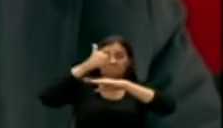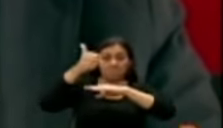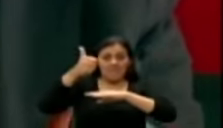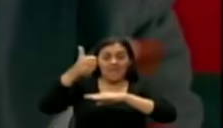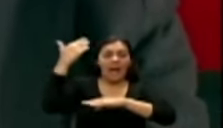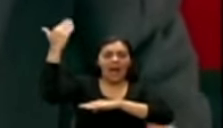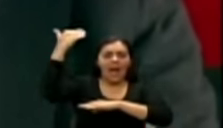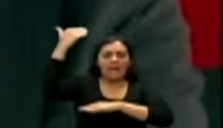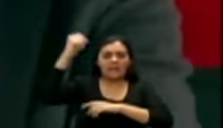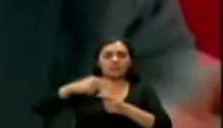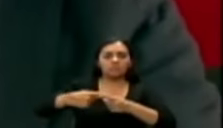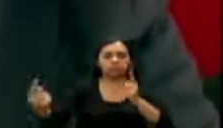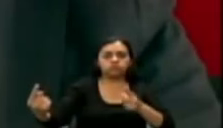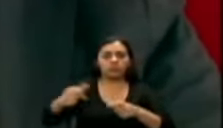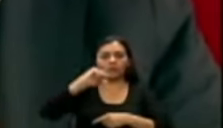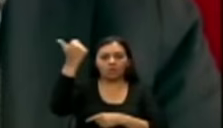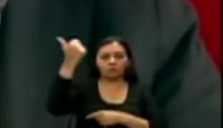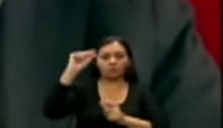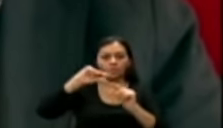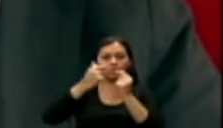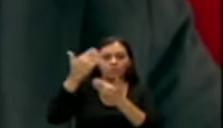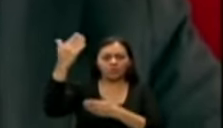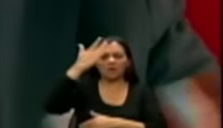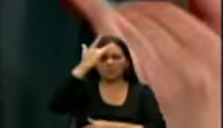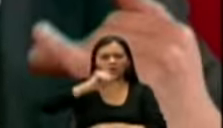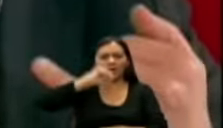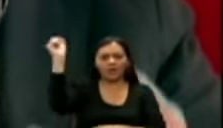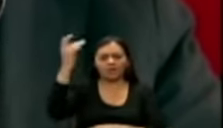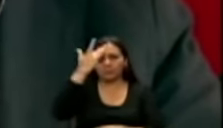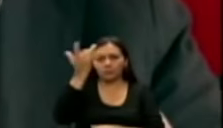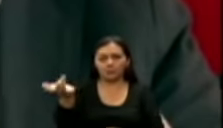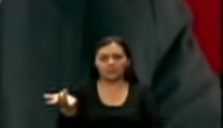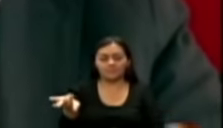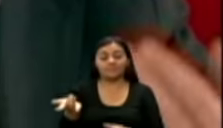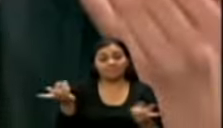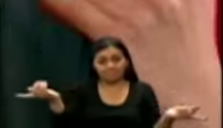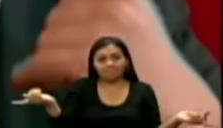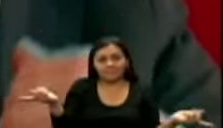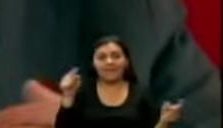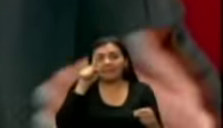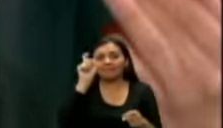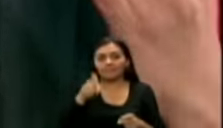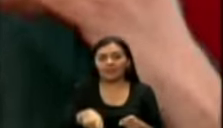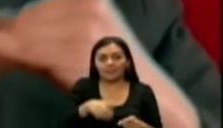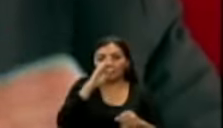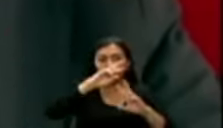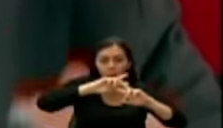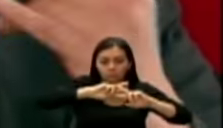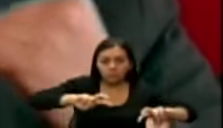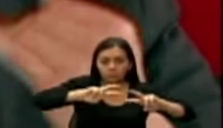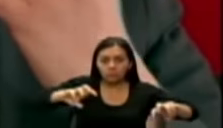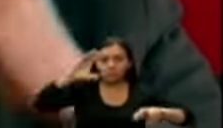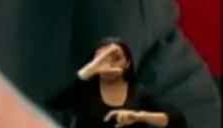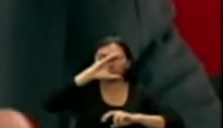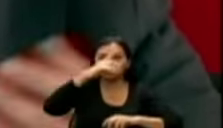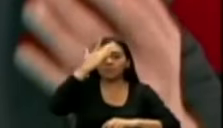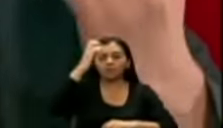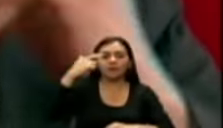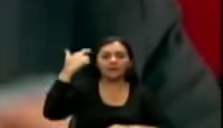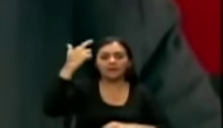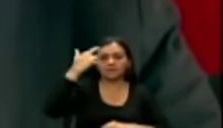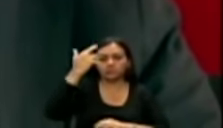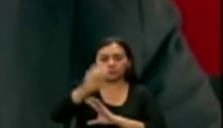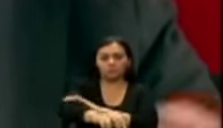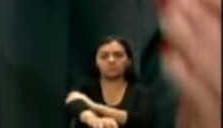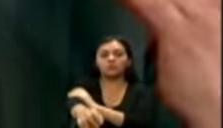problemas estructurales, que son importantes y uno los ataca por eso, sino que también las necesidades de las poblaciones han mutado,